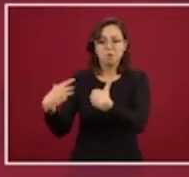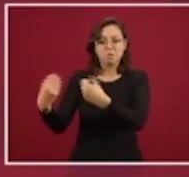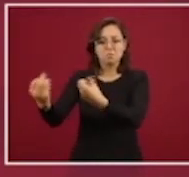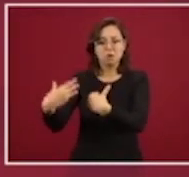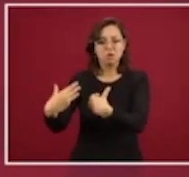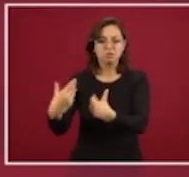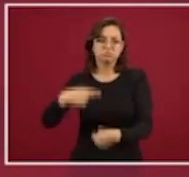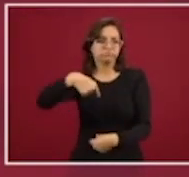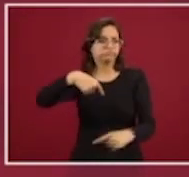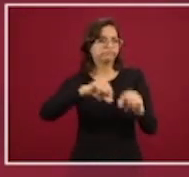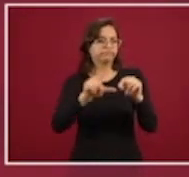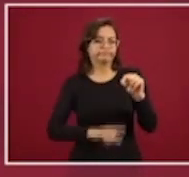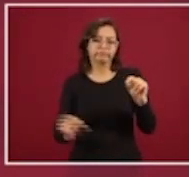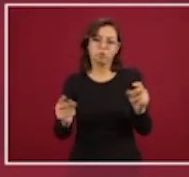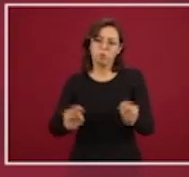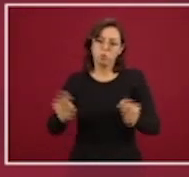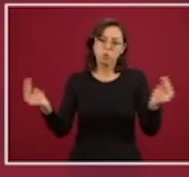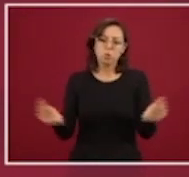requerimos